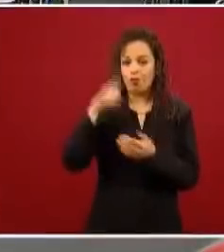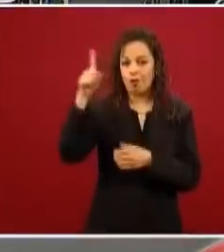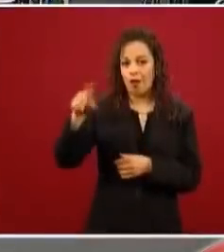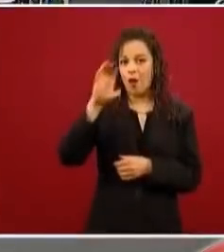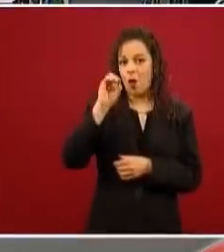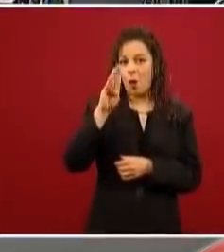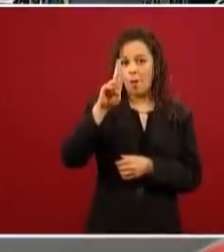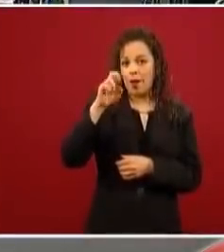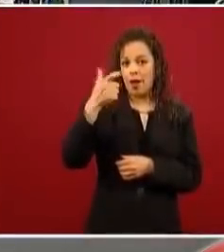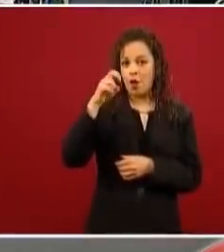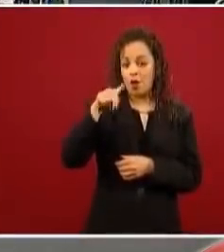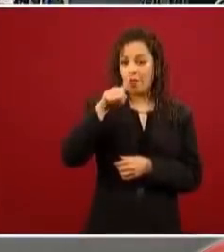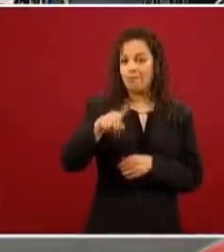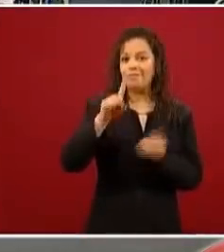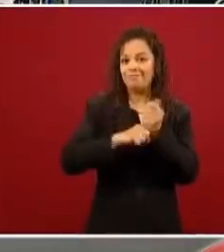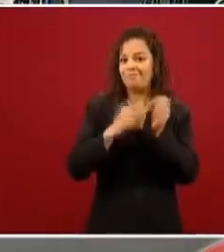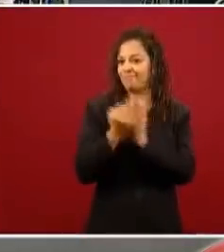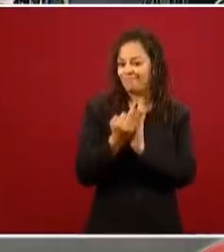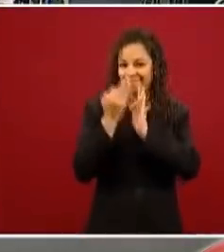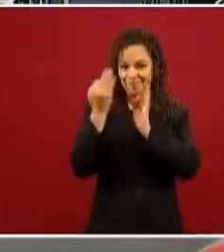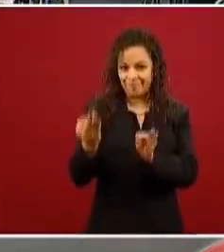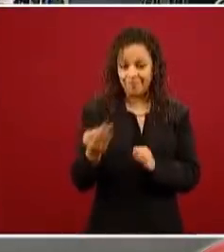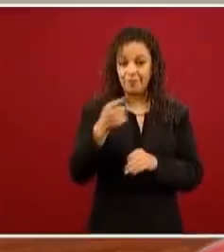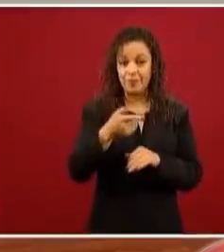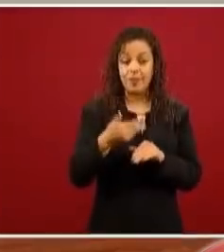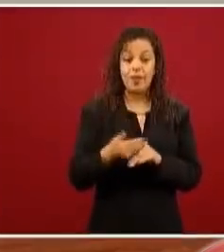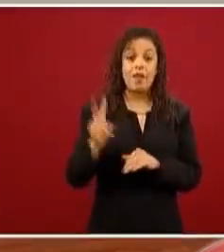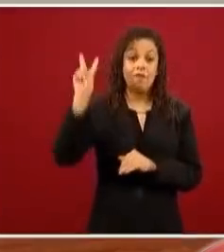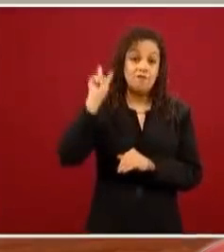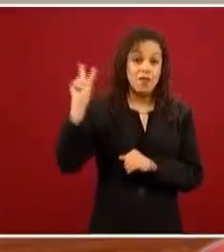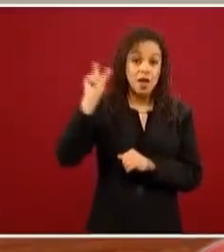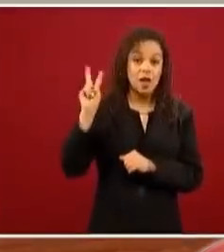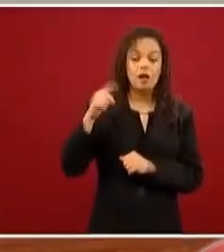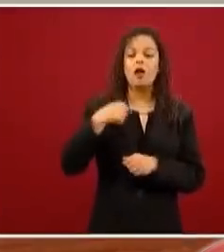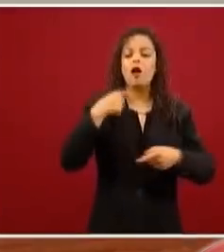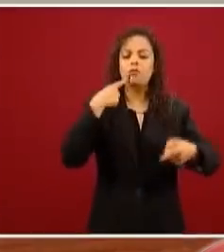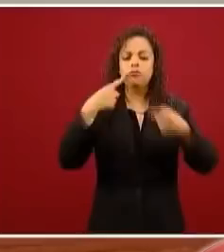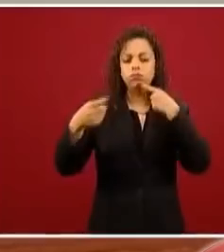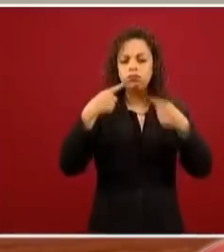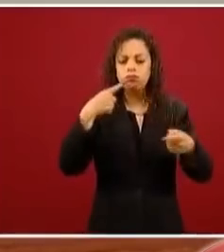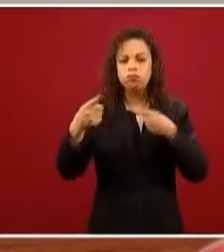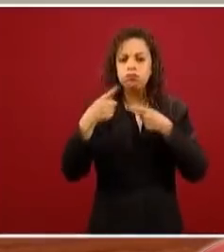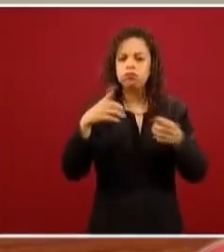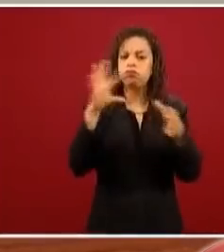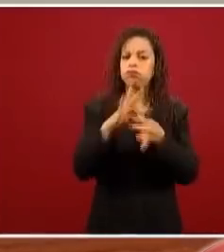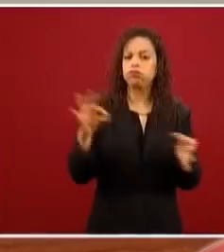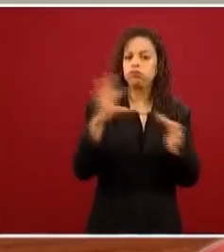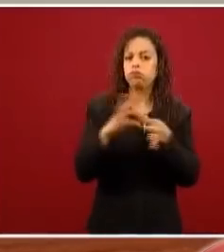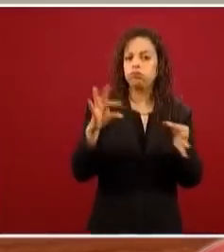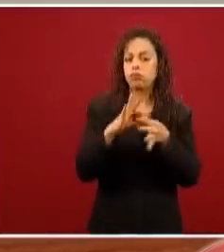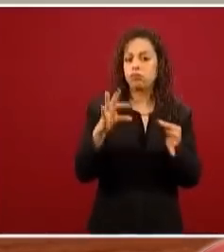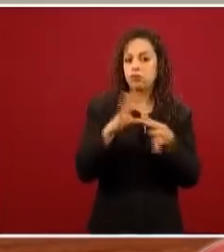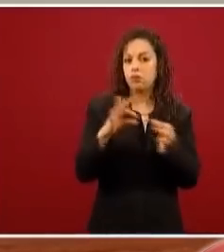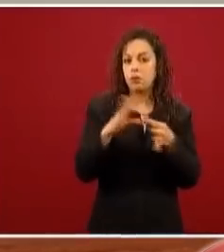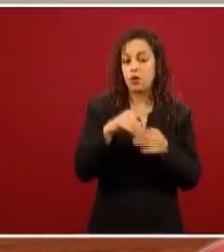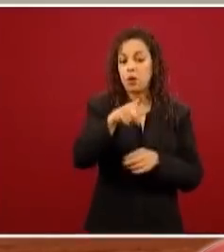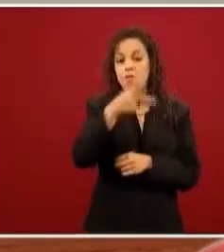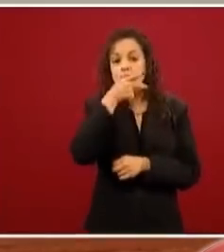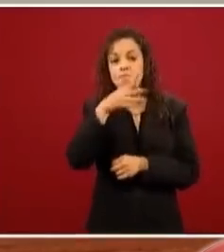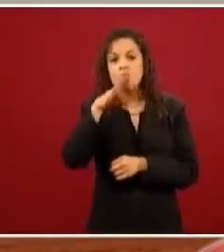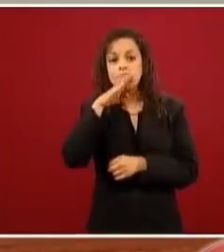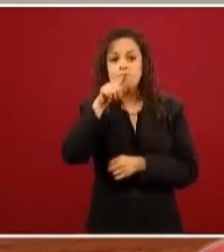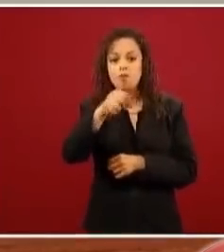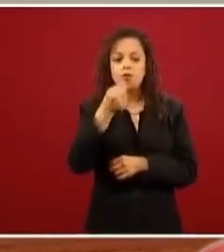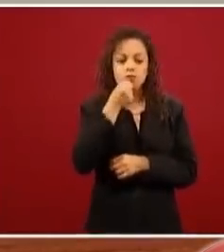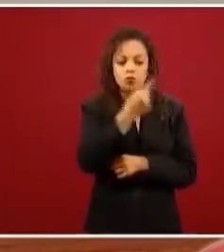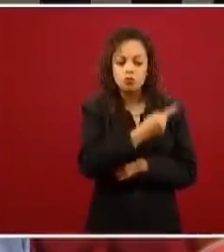enfrente. Justamente el día viernes hubo un diálogo con padres de niños con cáncer. Este